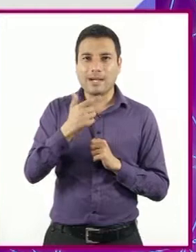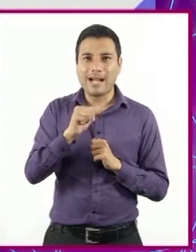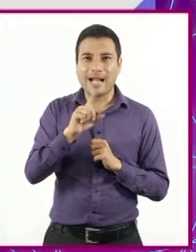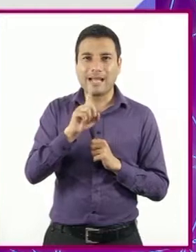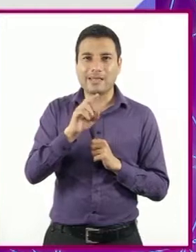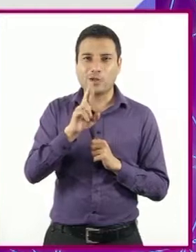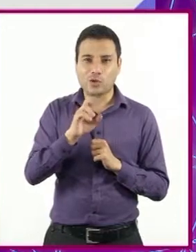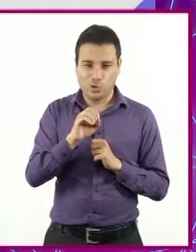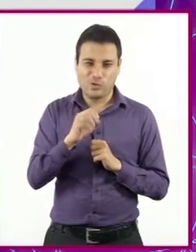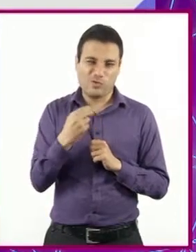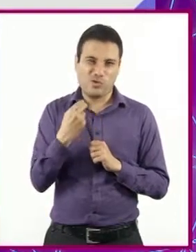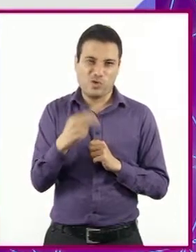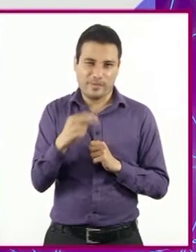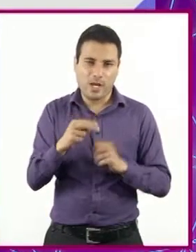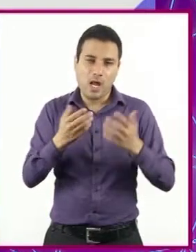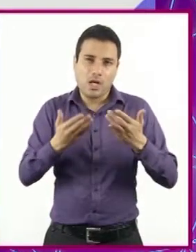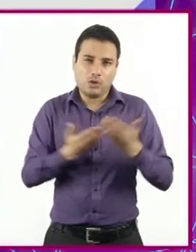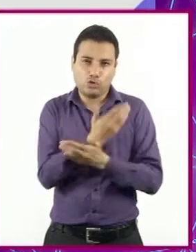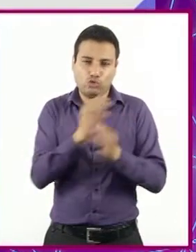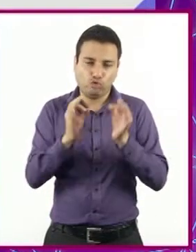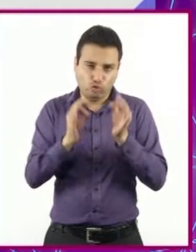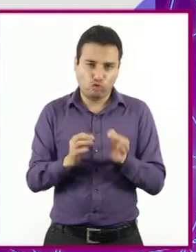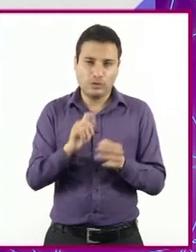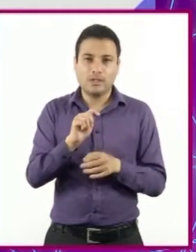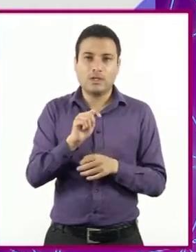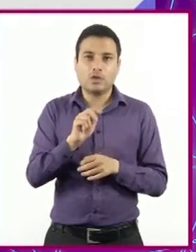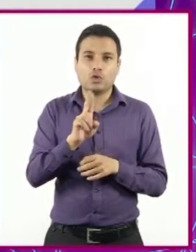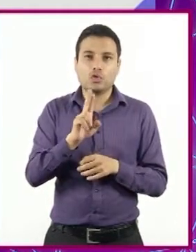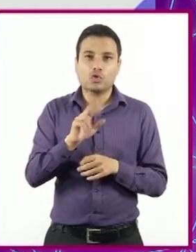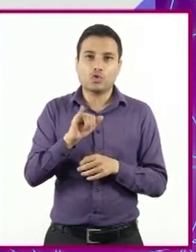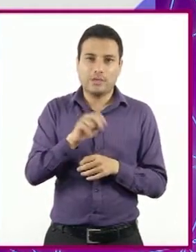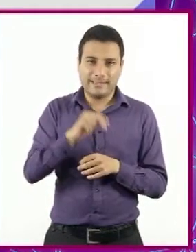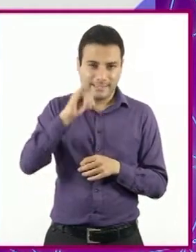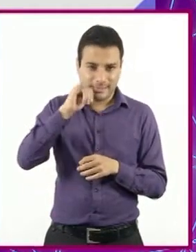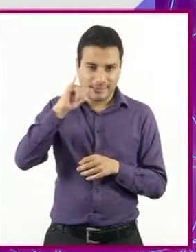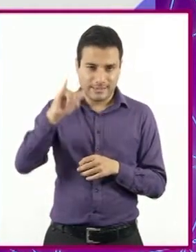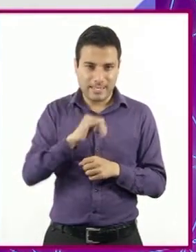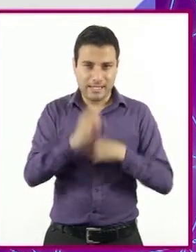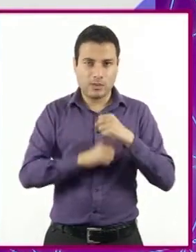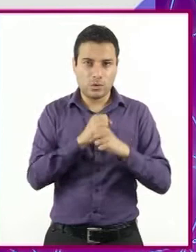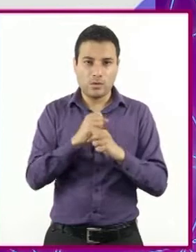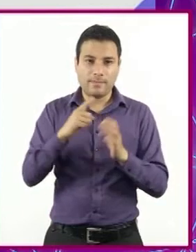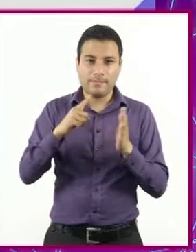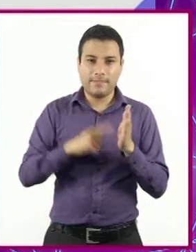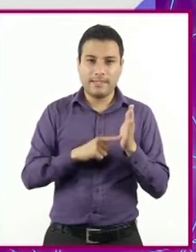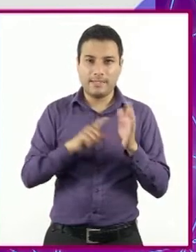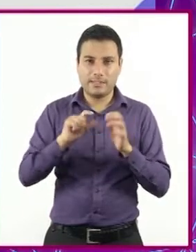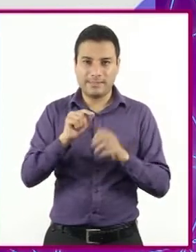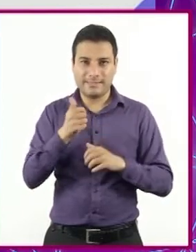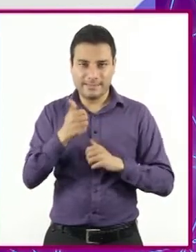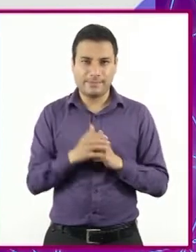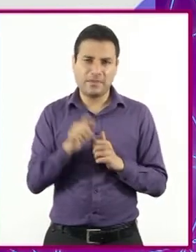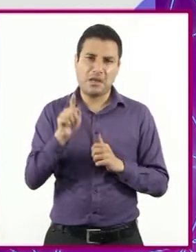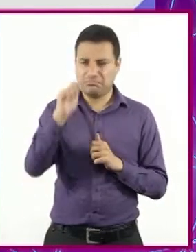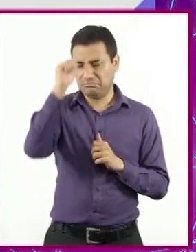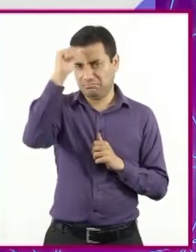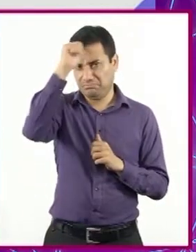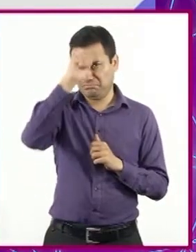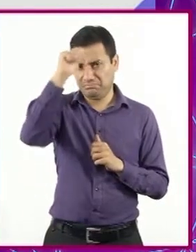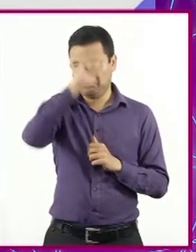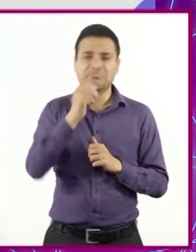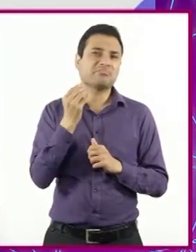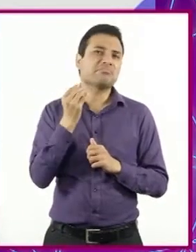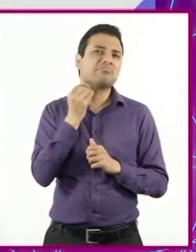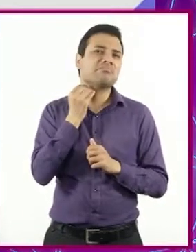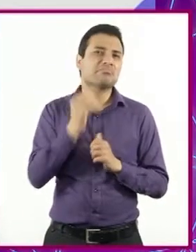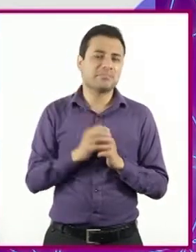Cereto. Nació en Turín, Italia, en el año de 1776. Fue abogado eclesiástico y además